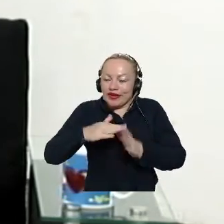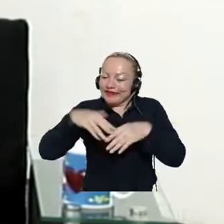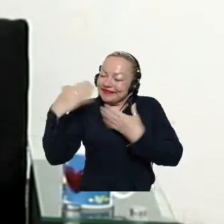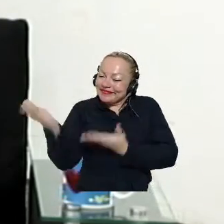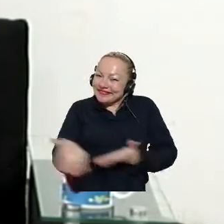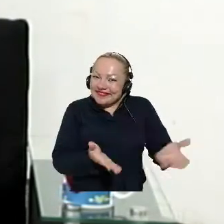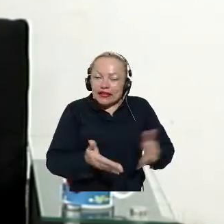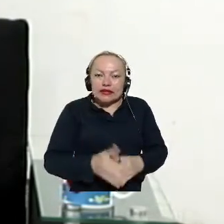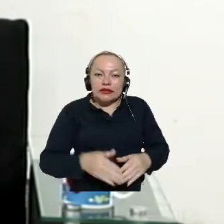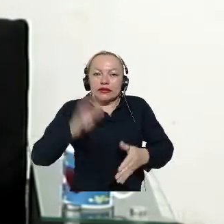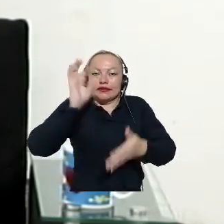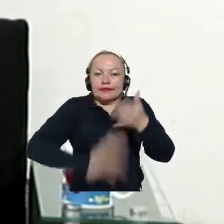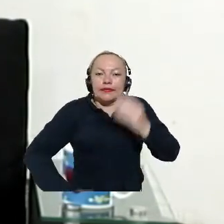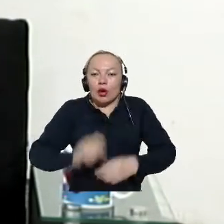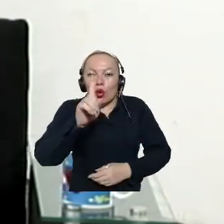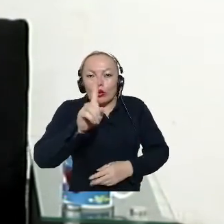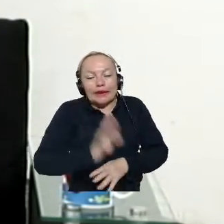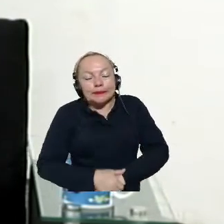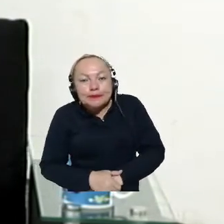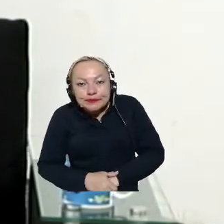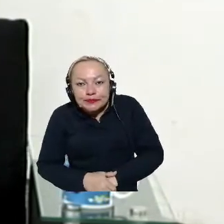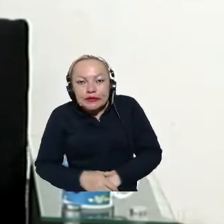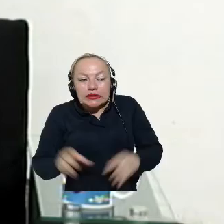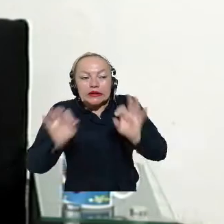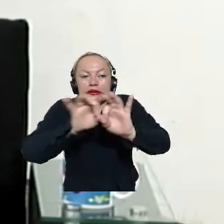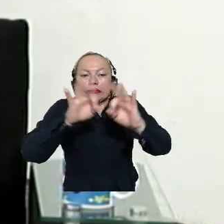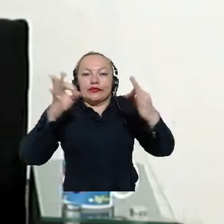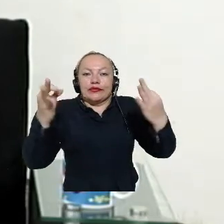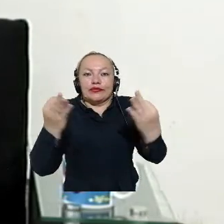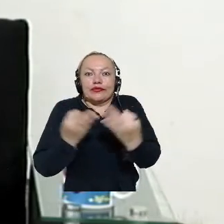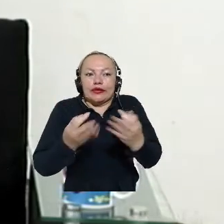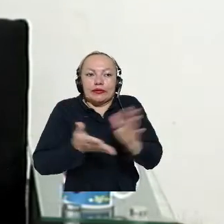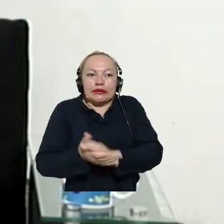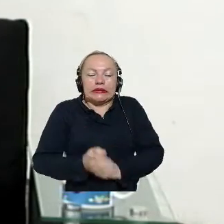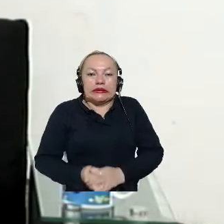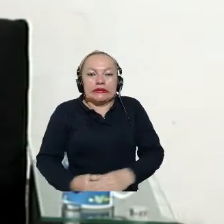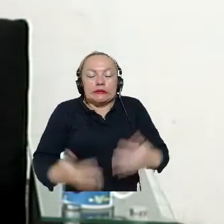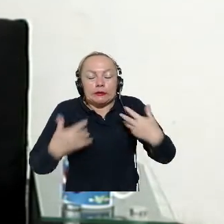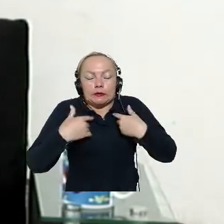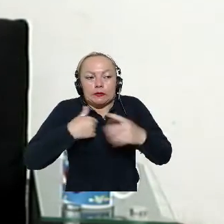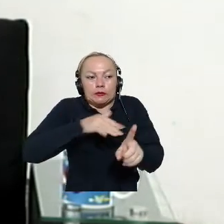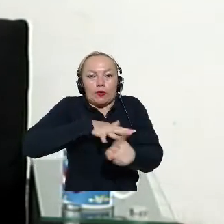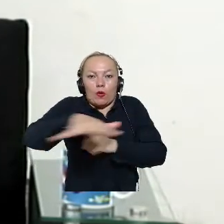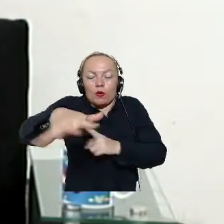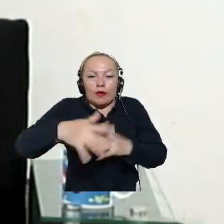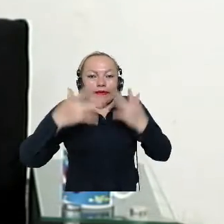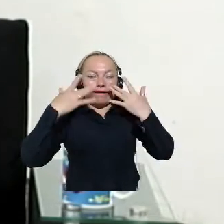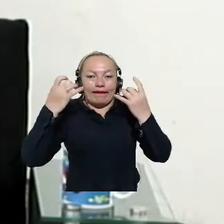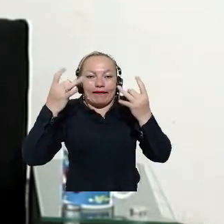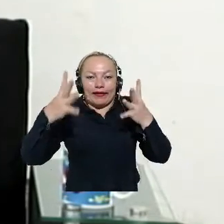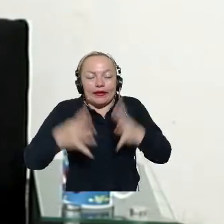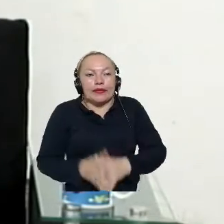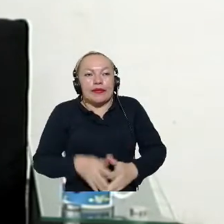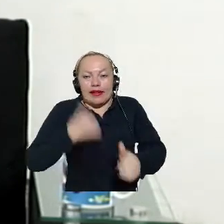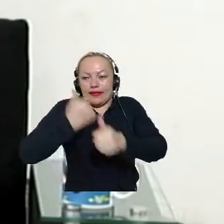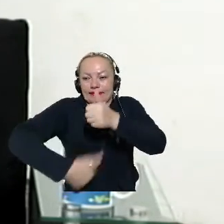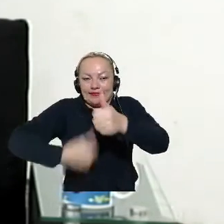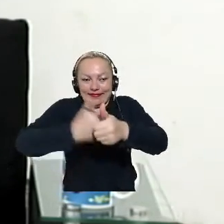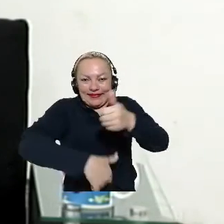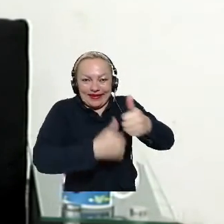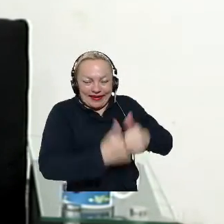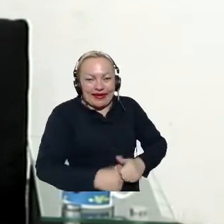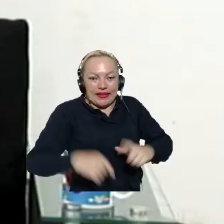es uno menos allá. Que y es una familia que se puede afectar. Cada empleado... Según el balance que hacen